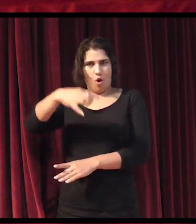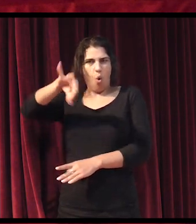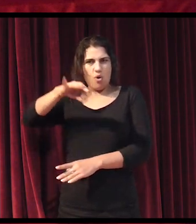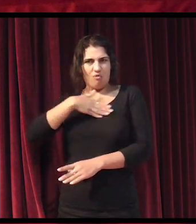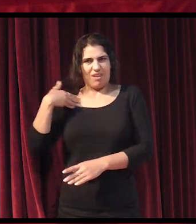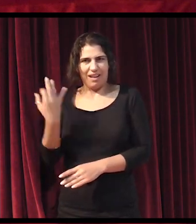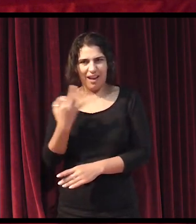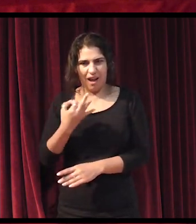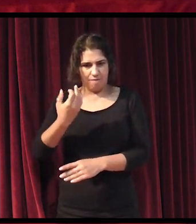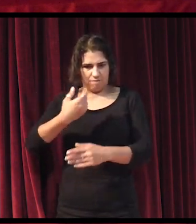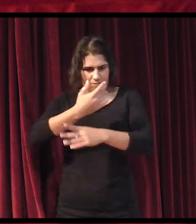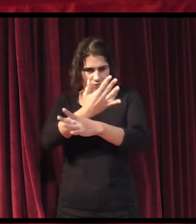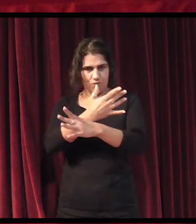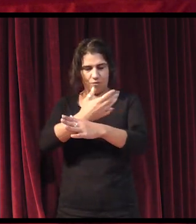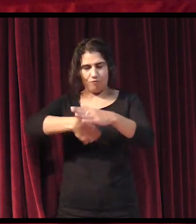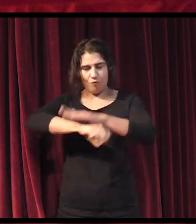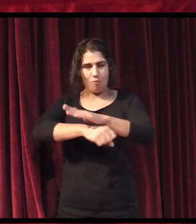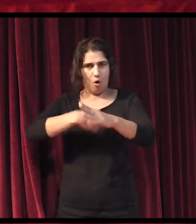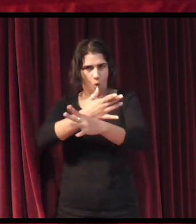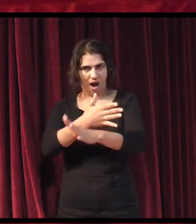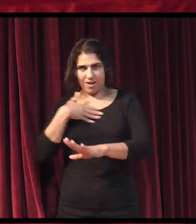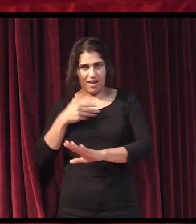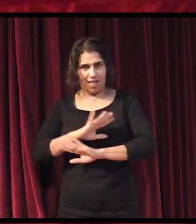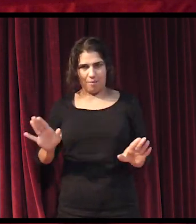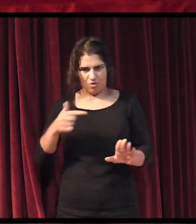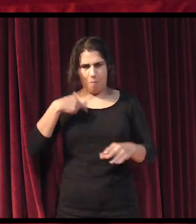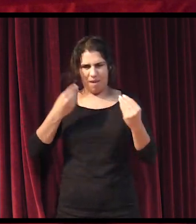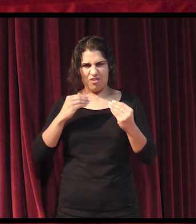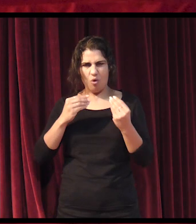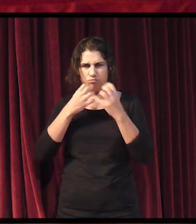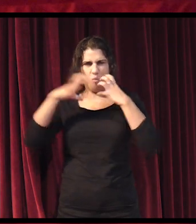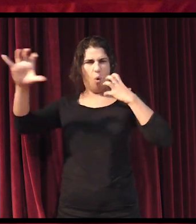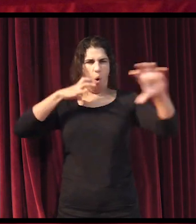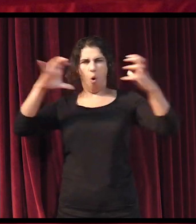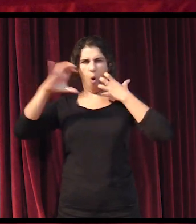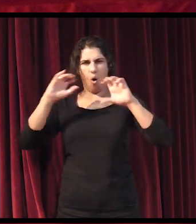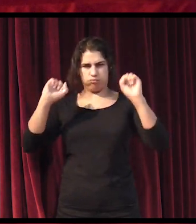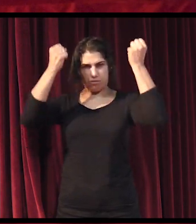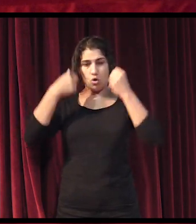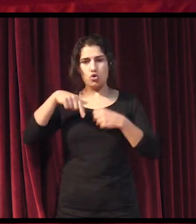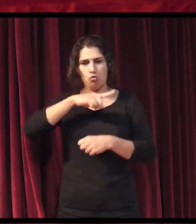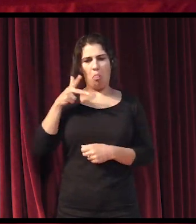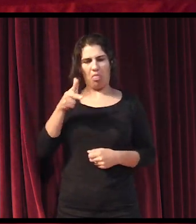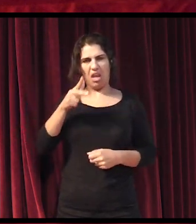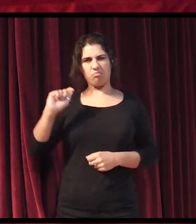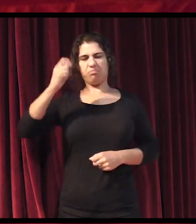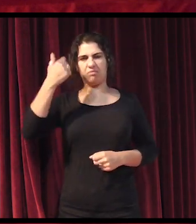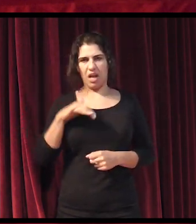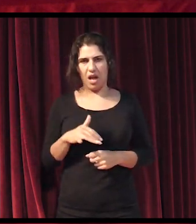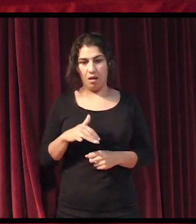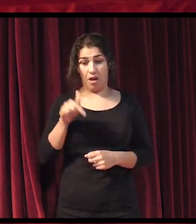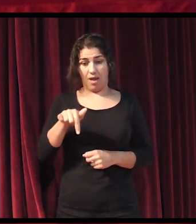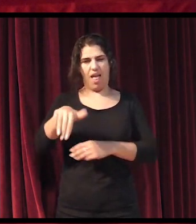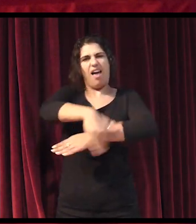quieren es jugar al fútbol, estoy segurísima que la podemos liar parda. Hemos hecho manifestaciones, hemos conseguido derechos y lo hemos hecho en la calle y en las plazas, que